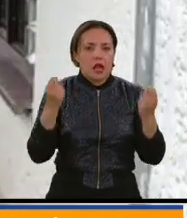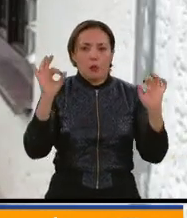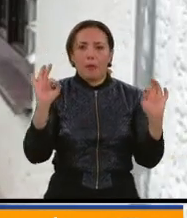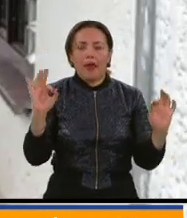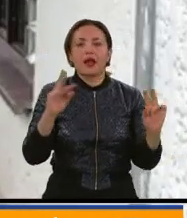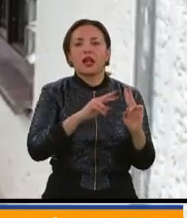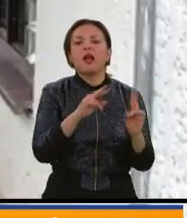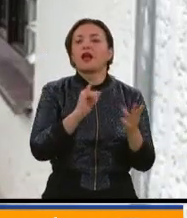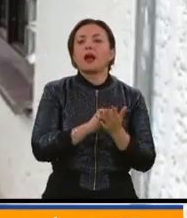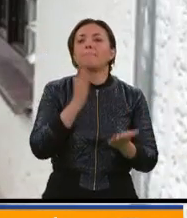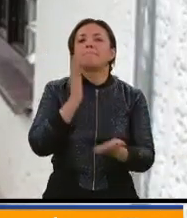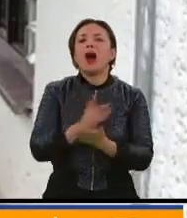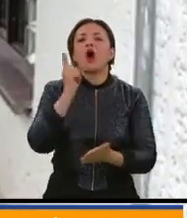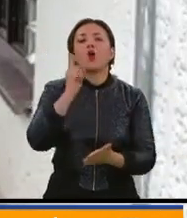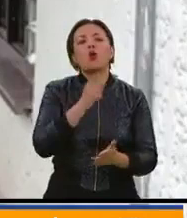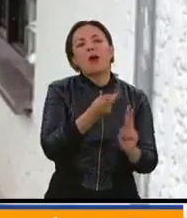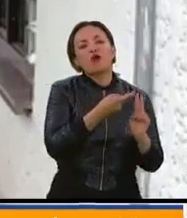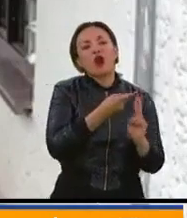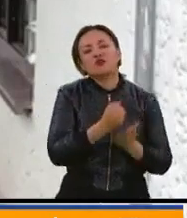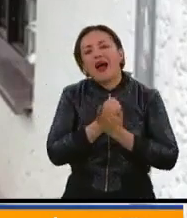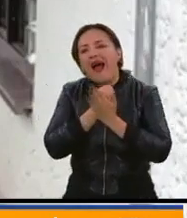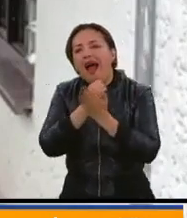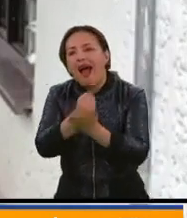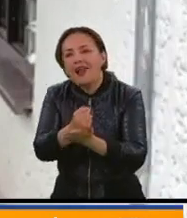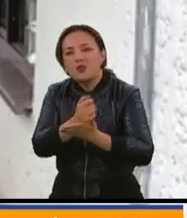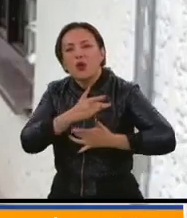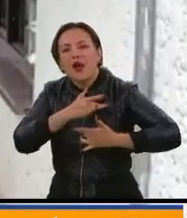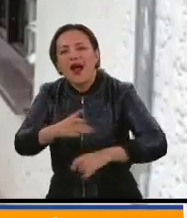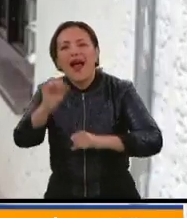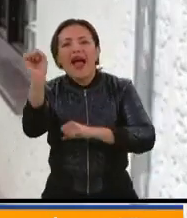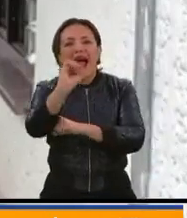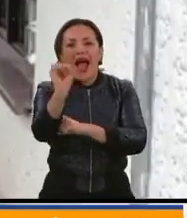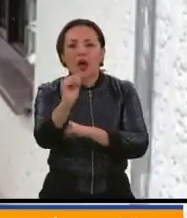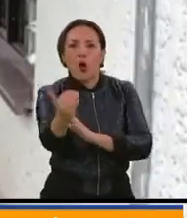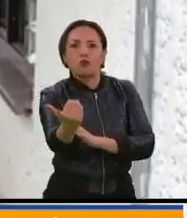pues todo ocurrió por la buena voluntad de ellos de ayudar a unas personas que estaban en condición de...